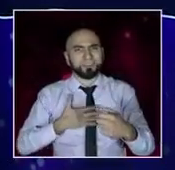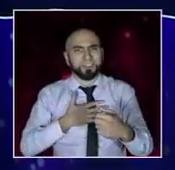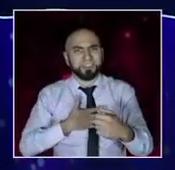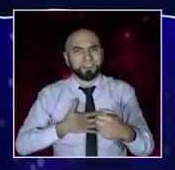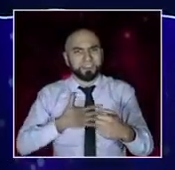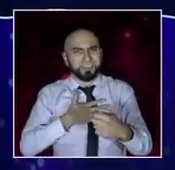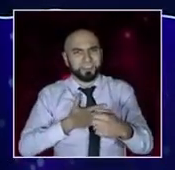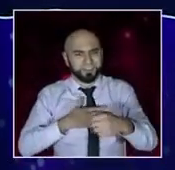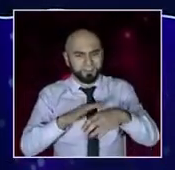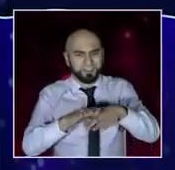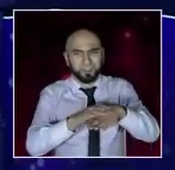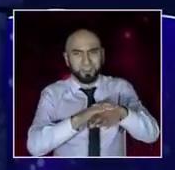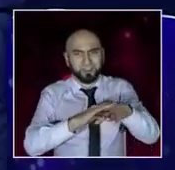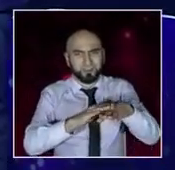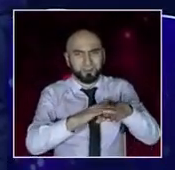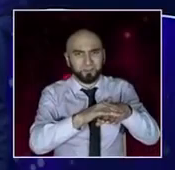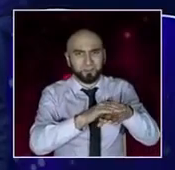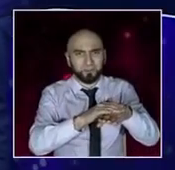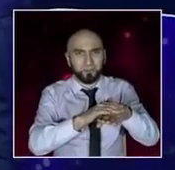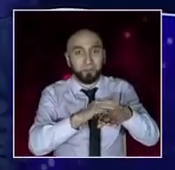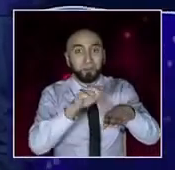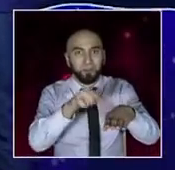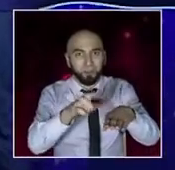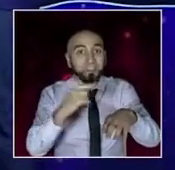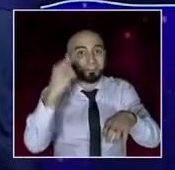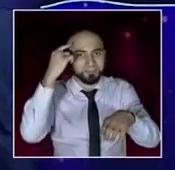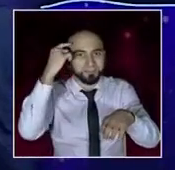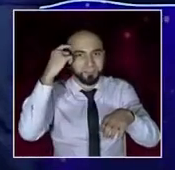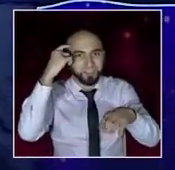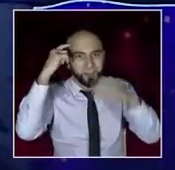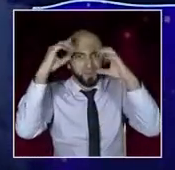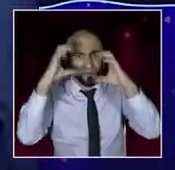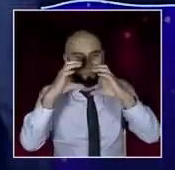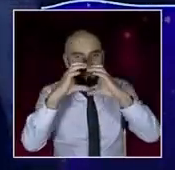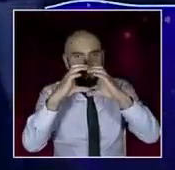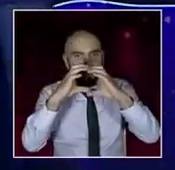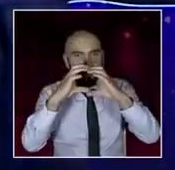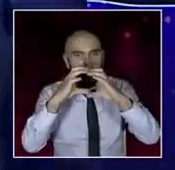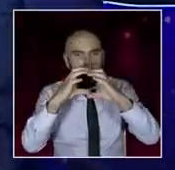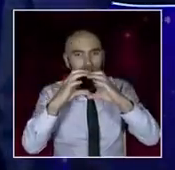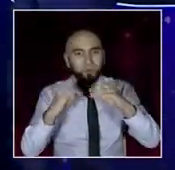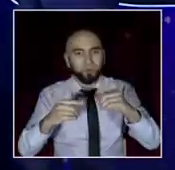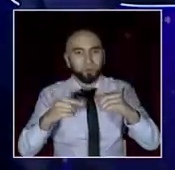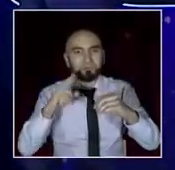distinto, pero es suficiente evidencia para el cerebro que haga su mejor pronunciación.